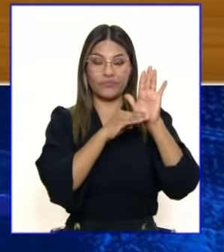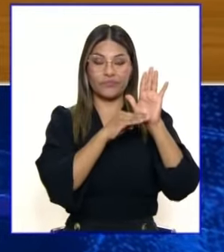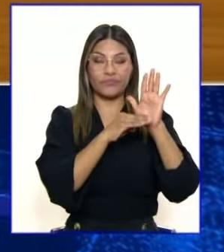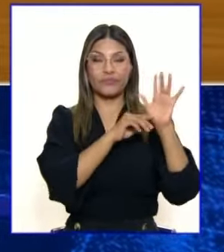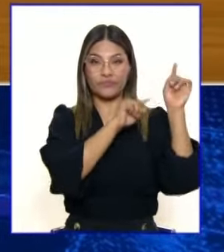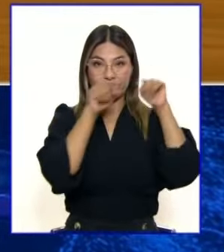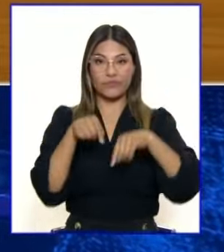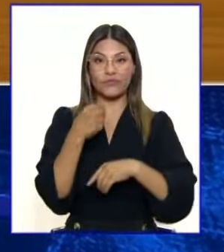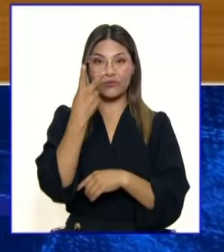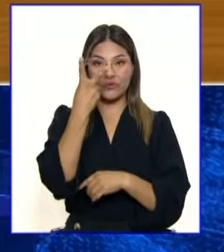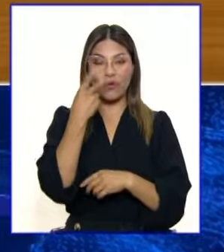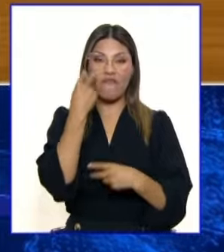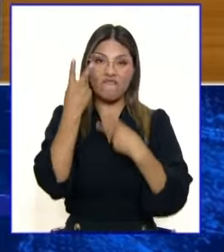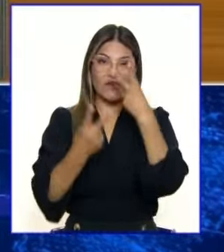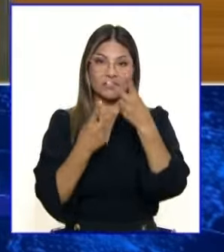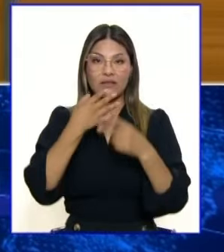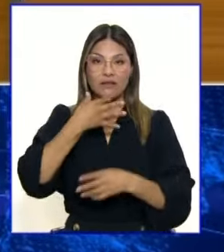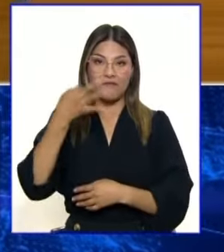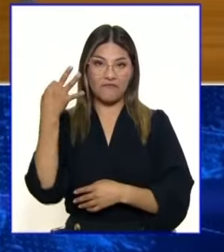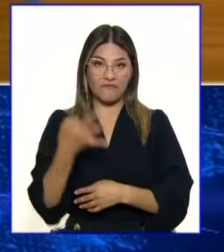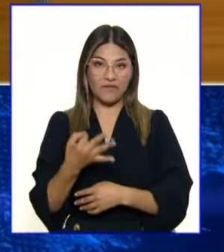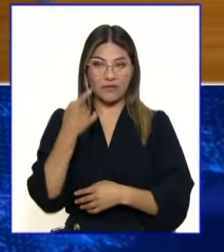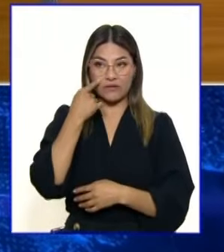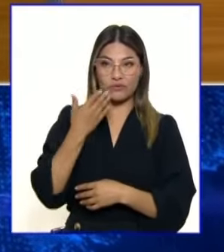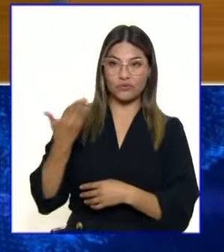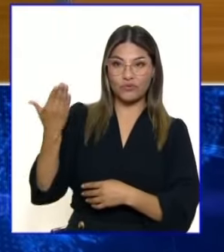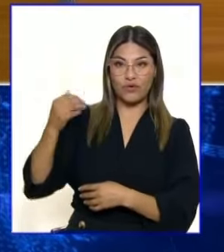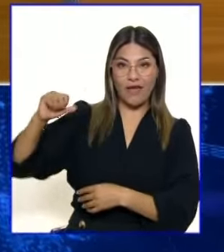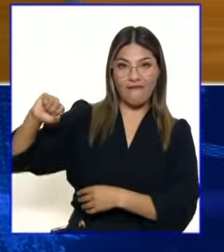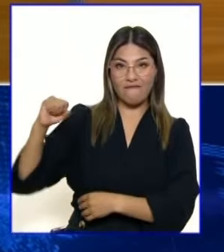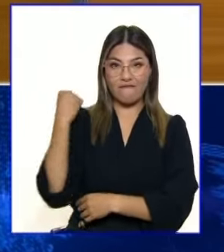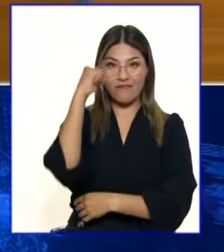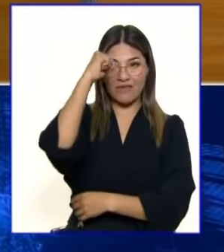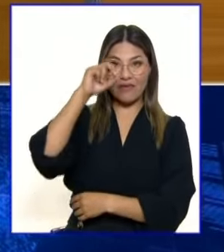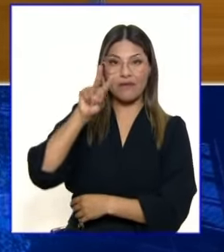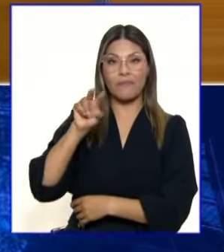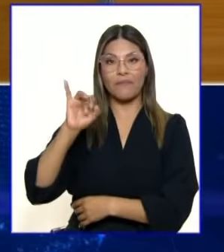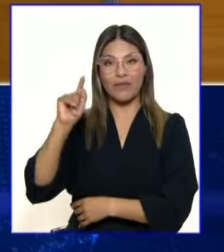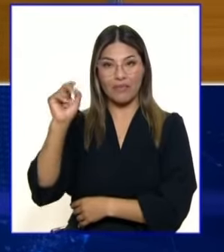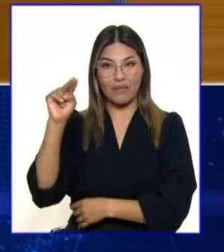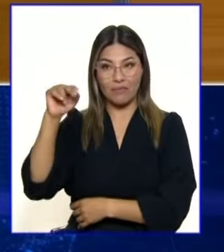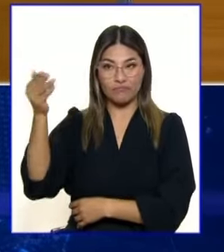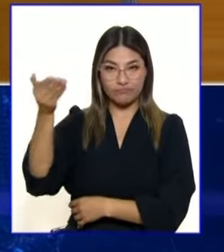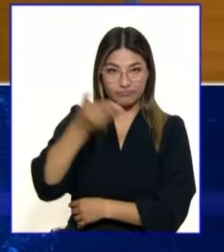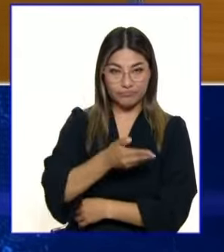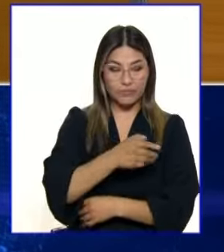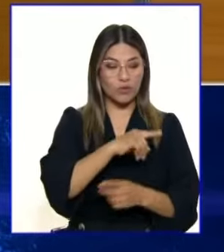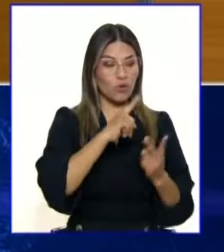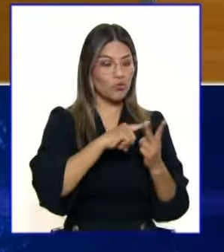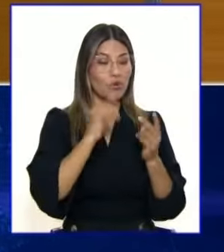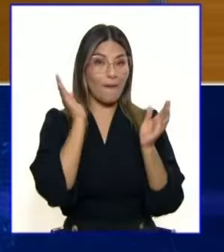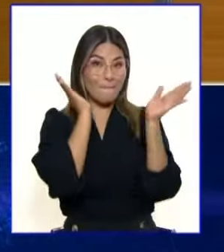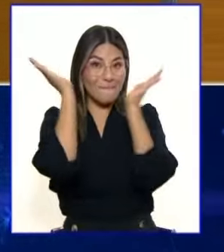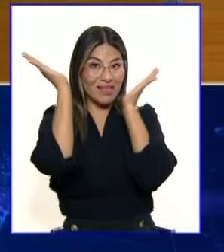una del presidente de la República Socialista de Vietnam y otra del primer ministro de Malasia.